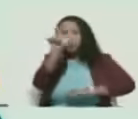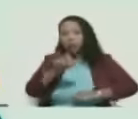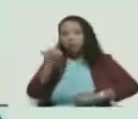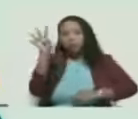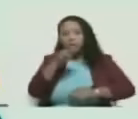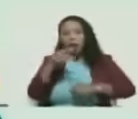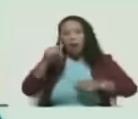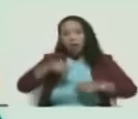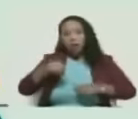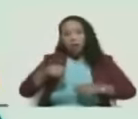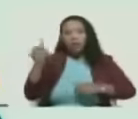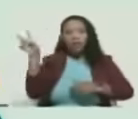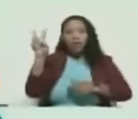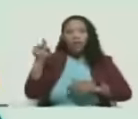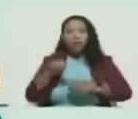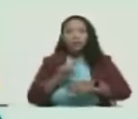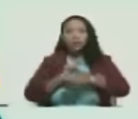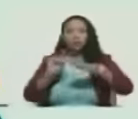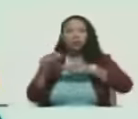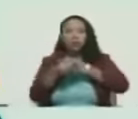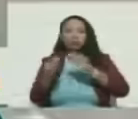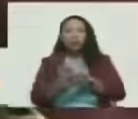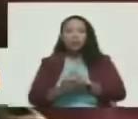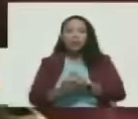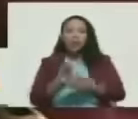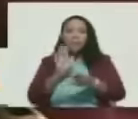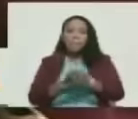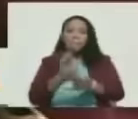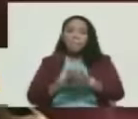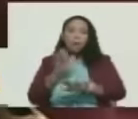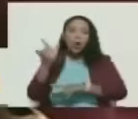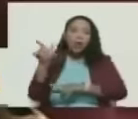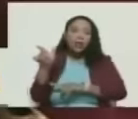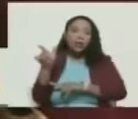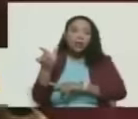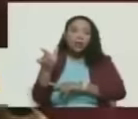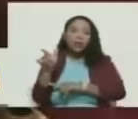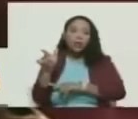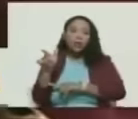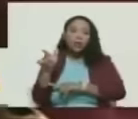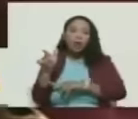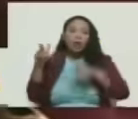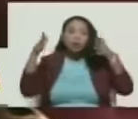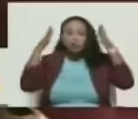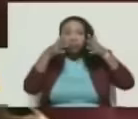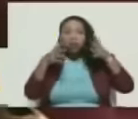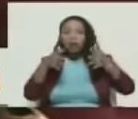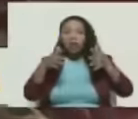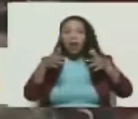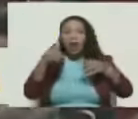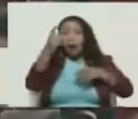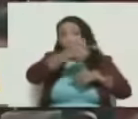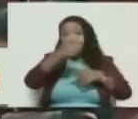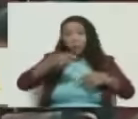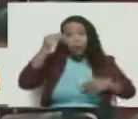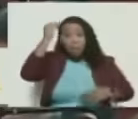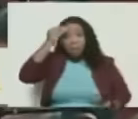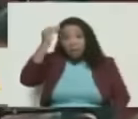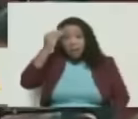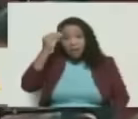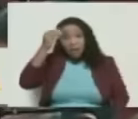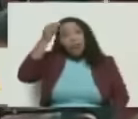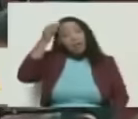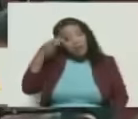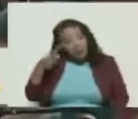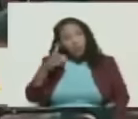República Cooperativa de Guyana. Y es por eso que esta clase magistral invitamos a que todo el que cree en Venezuela, todo el que ama y sobre todo todo